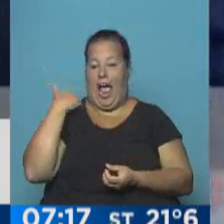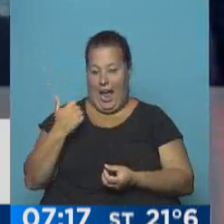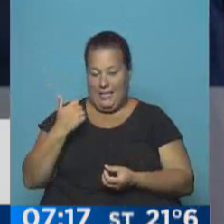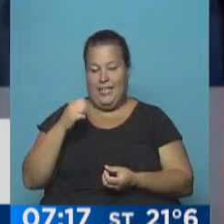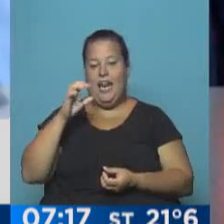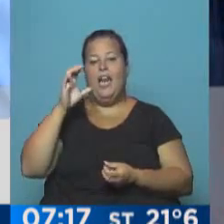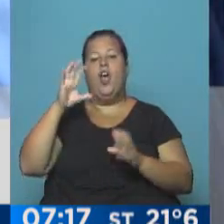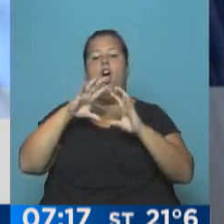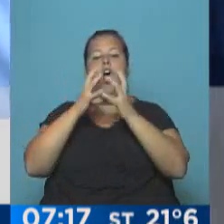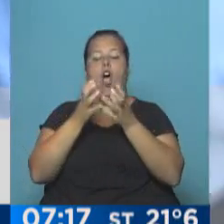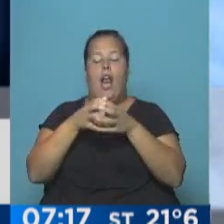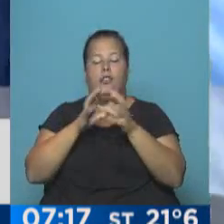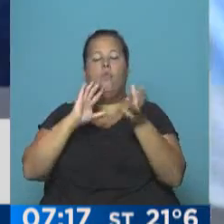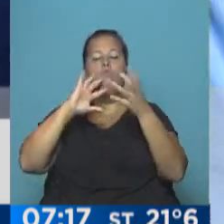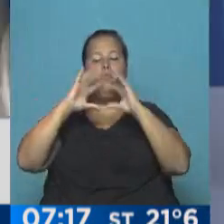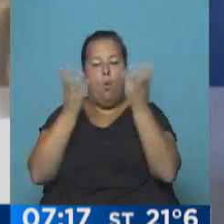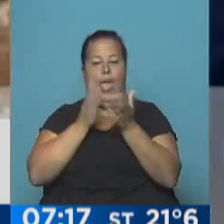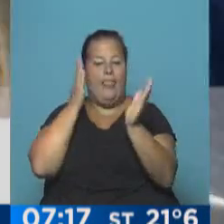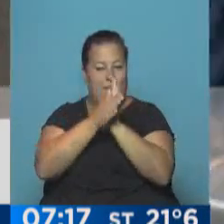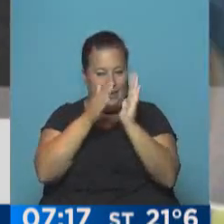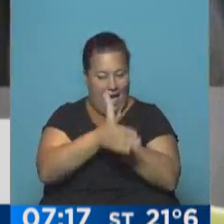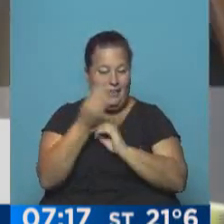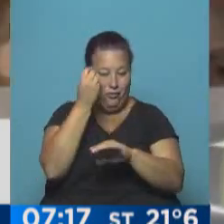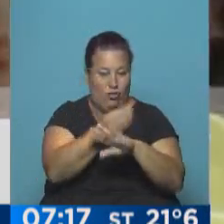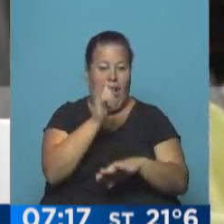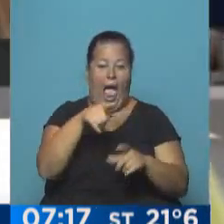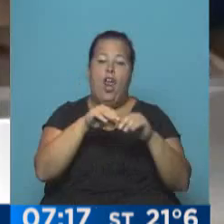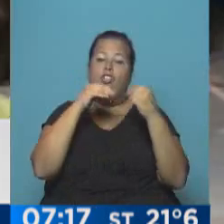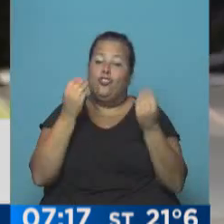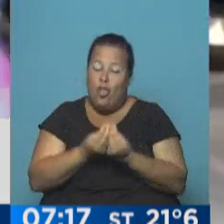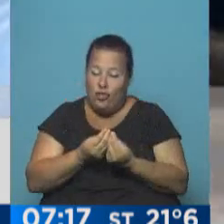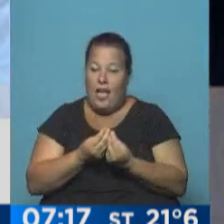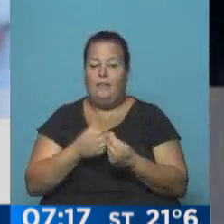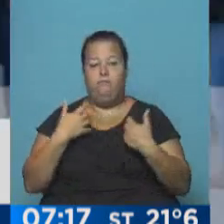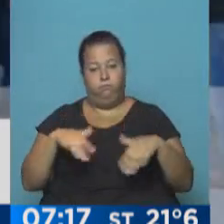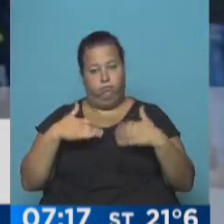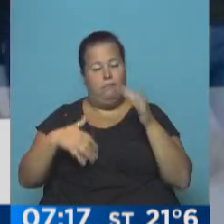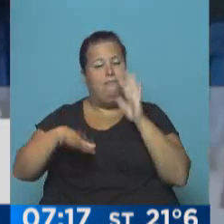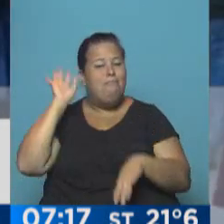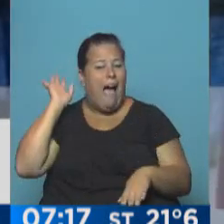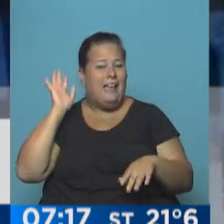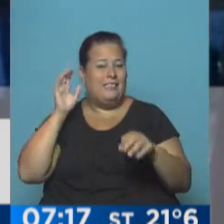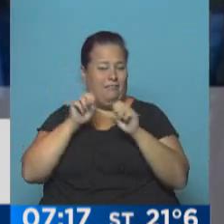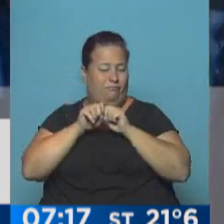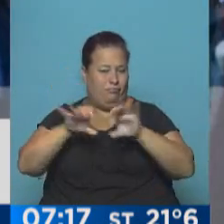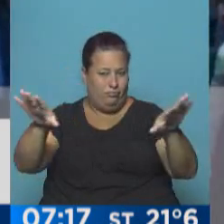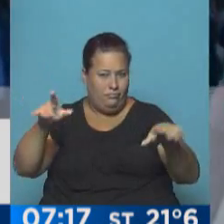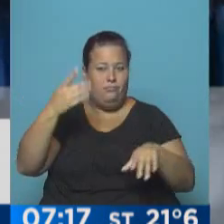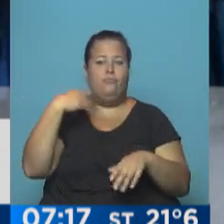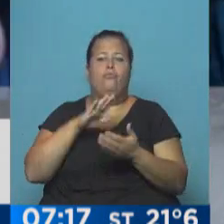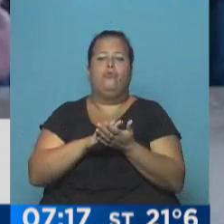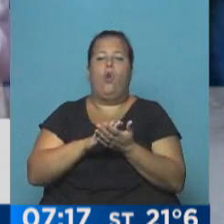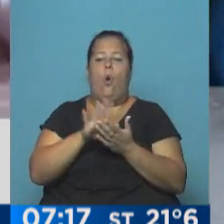la Organización Internacional de Migraciones. Y claro, es una cifra que representa el mayor número de desplazados a